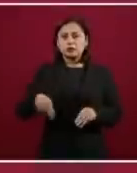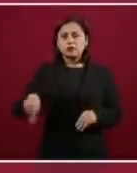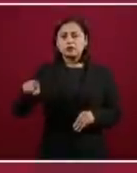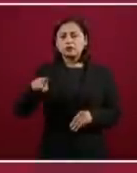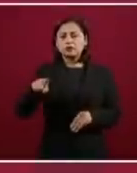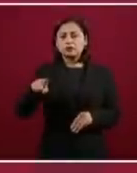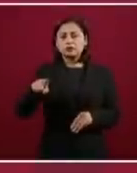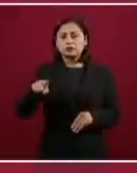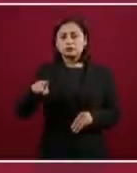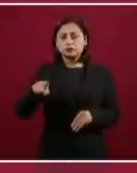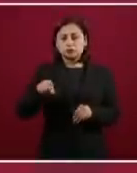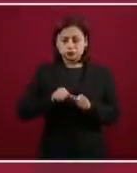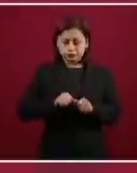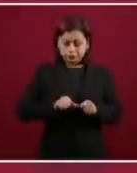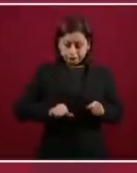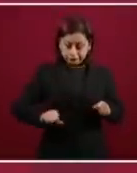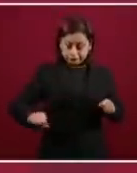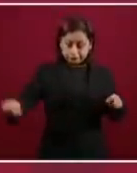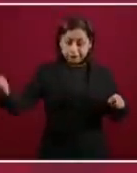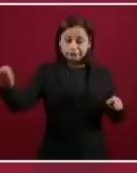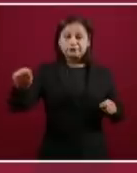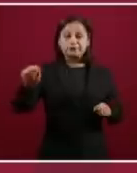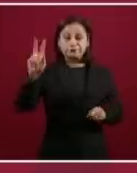Es una obra